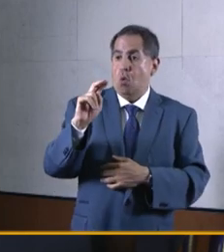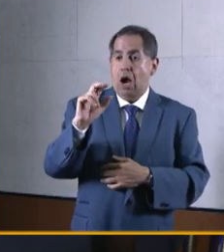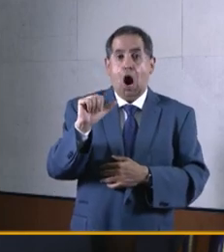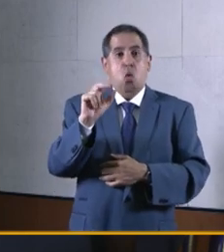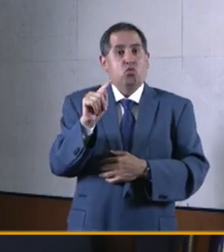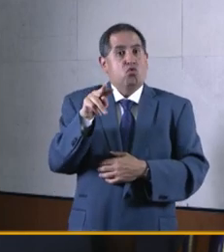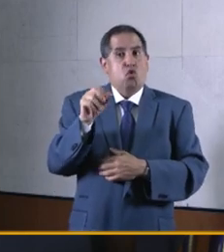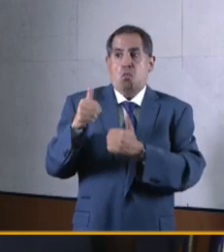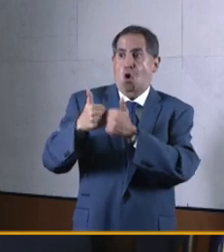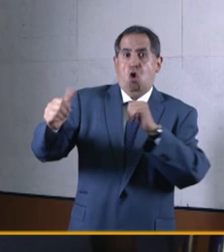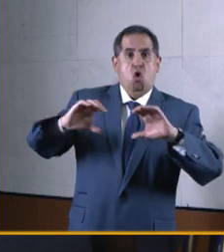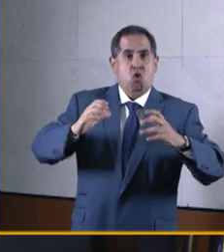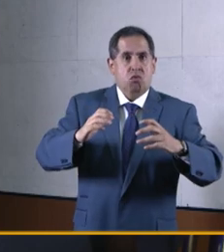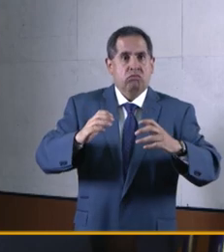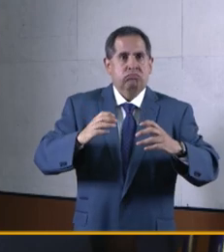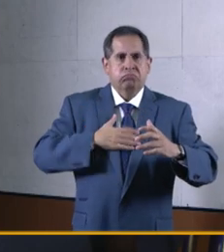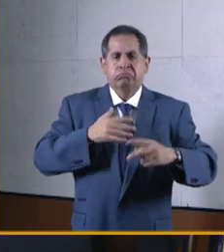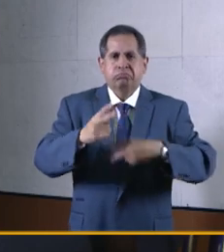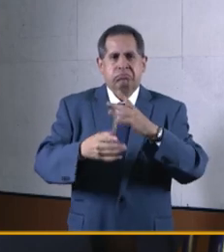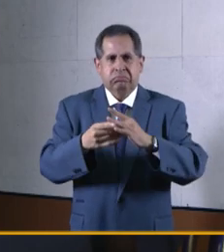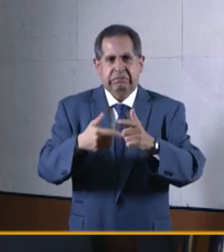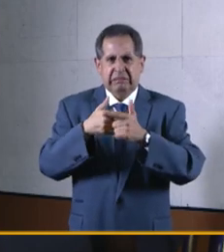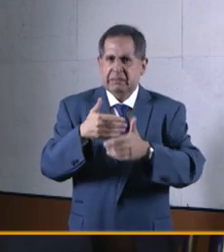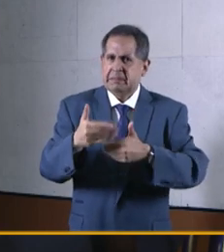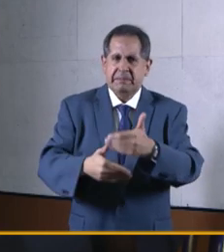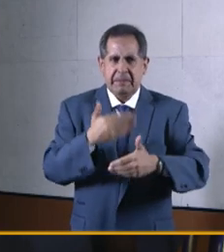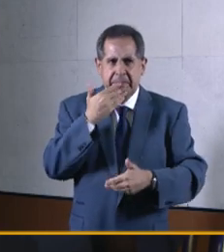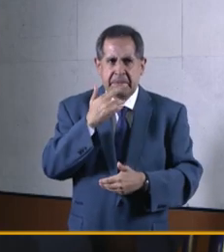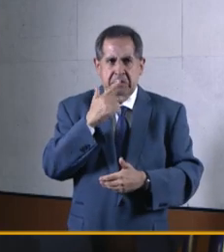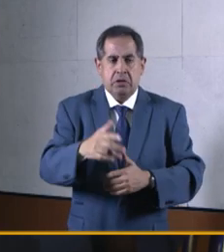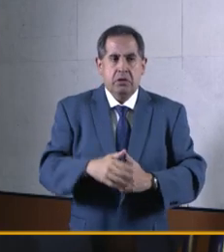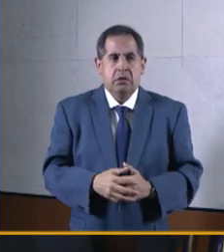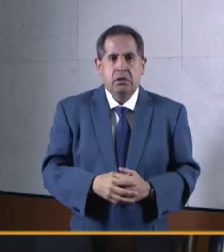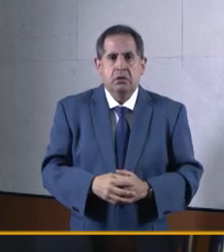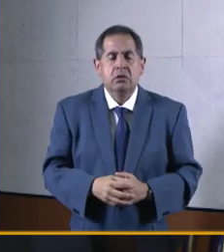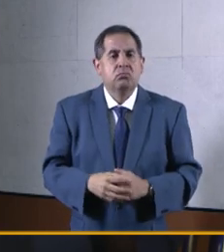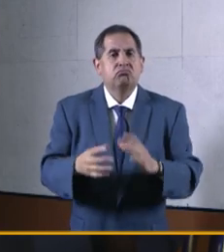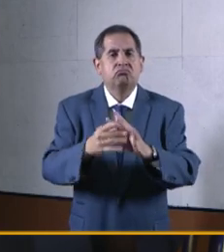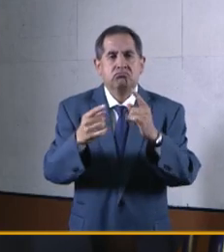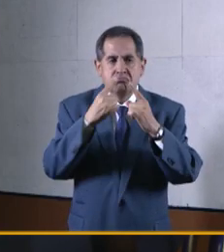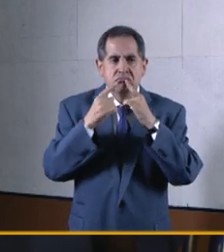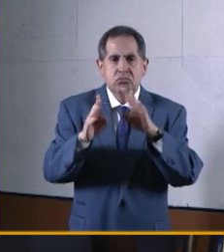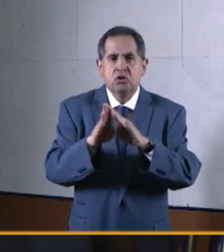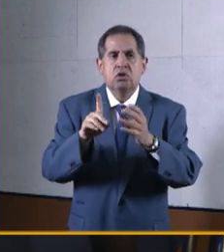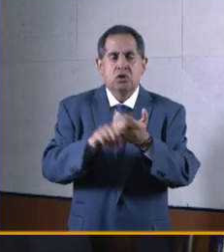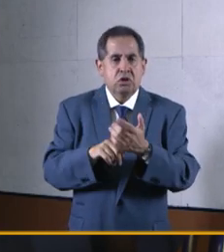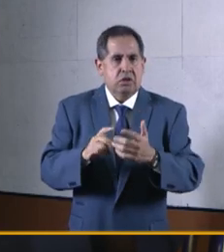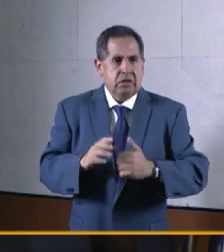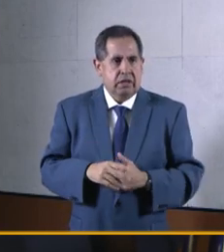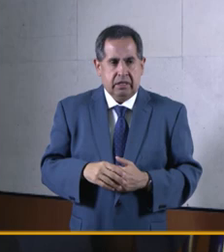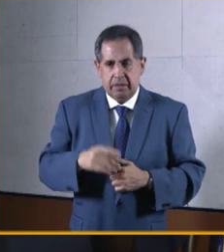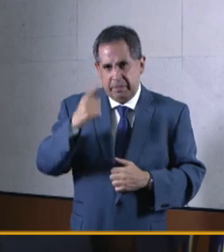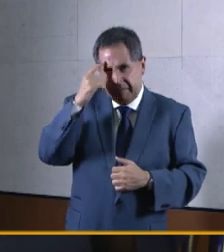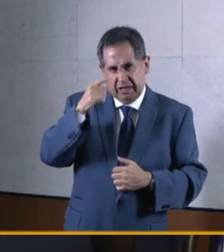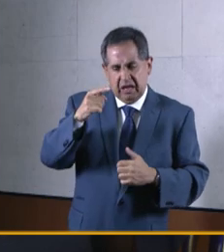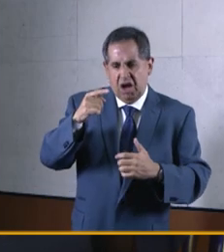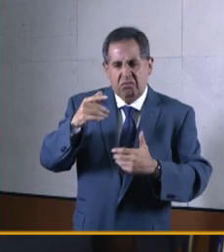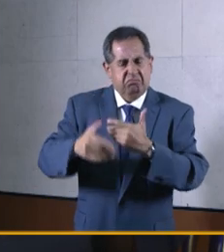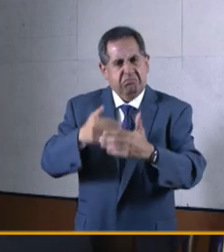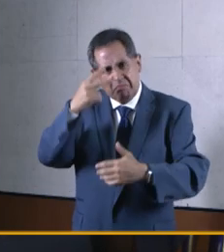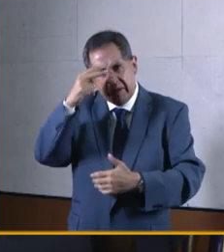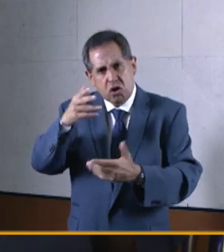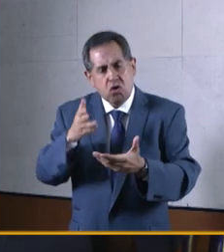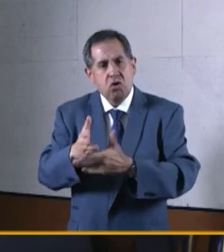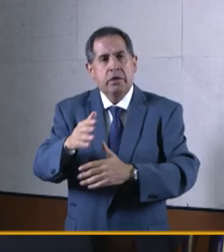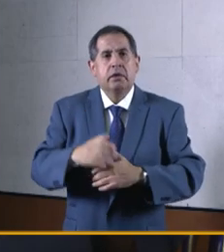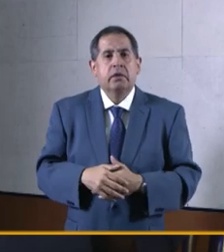nosotros y nos ha permitido marchar más todavía ha militado en la marcha de méxico